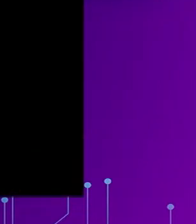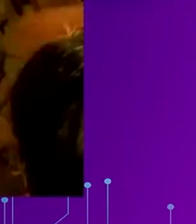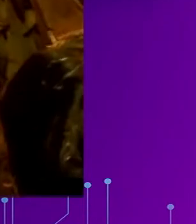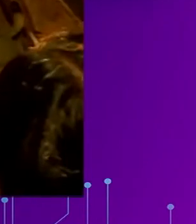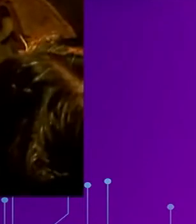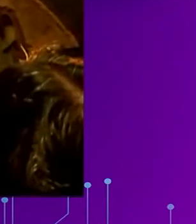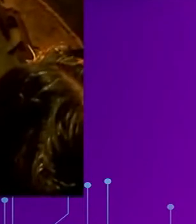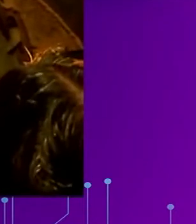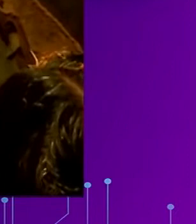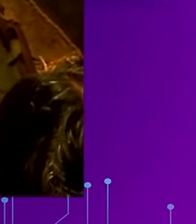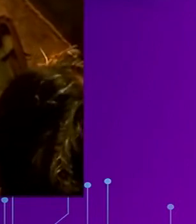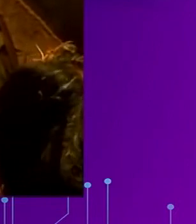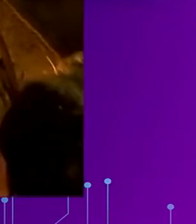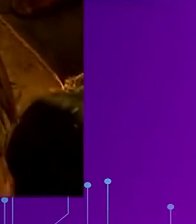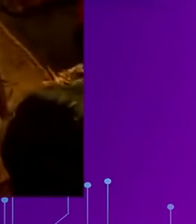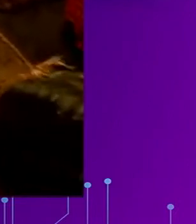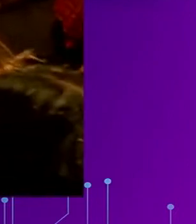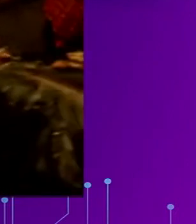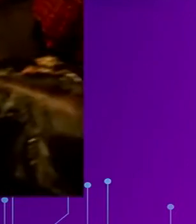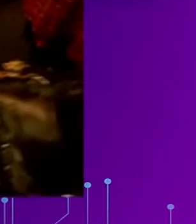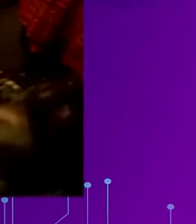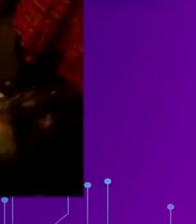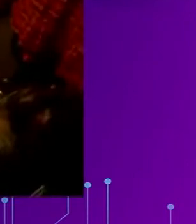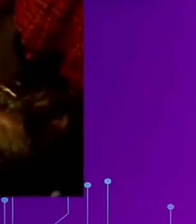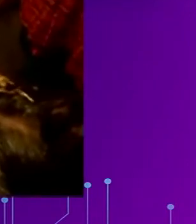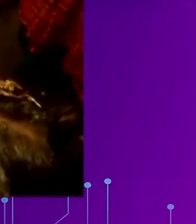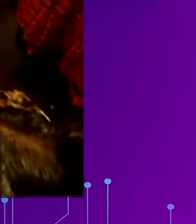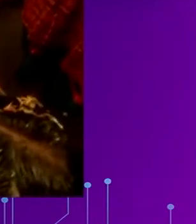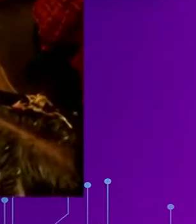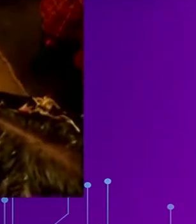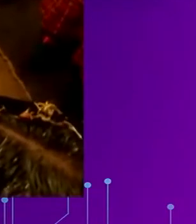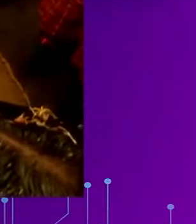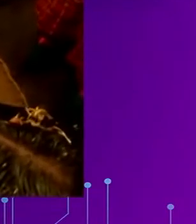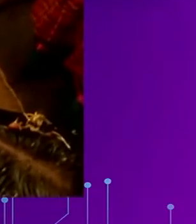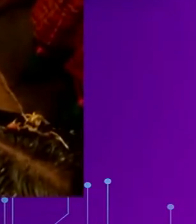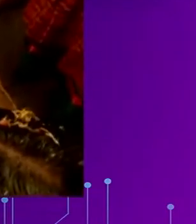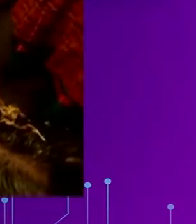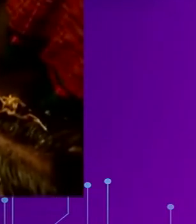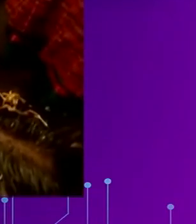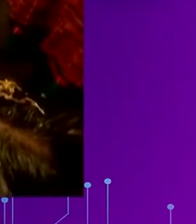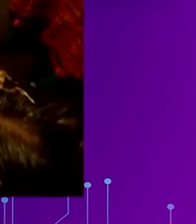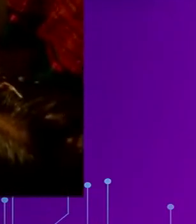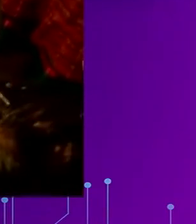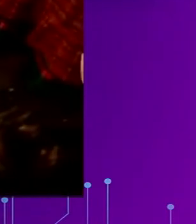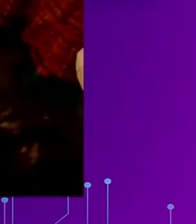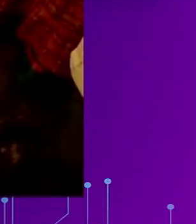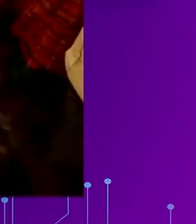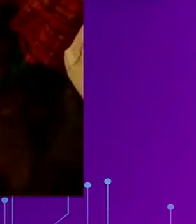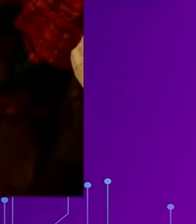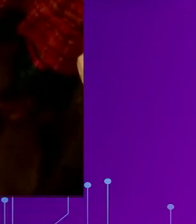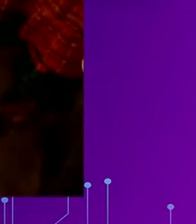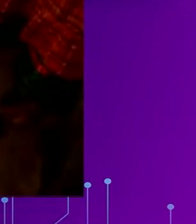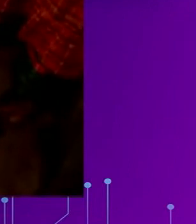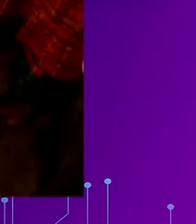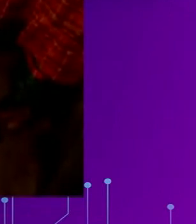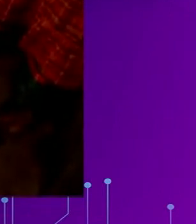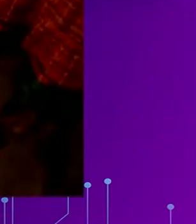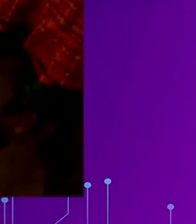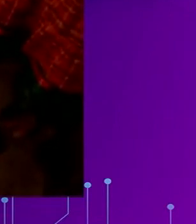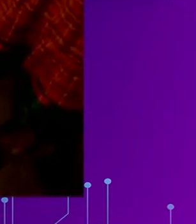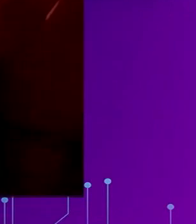para tihuicase, para no chitlaman. Techmaca fuerza ya ni, pues para no parte